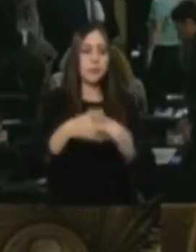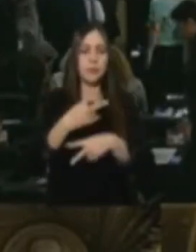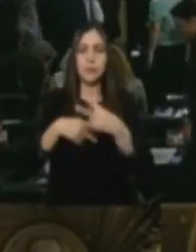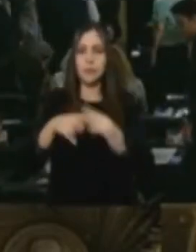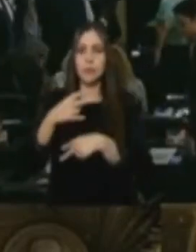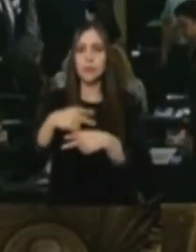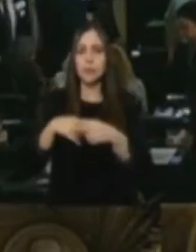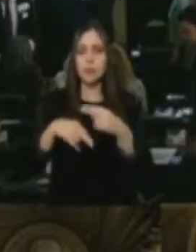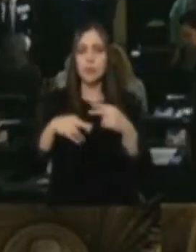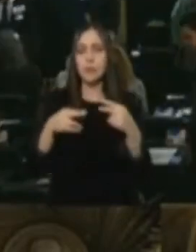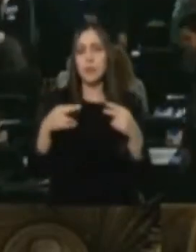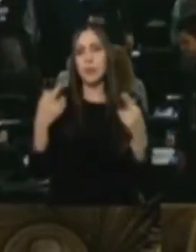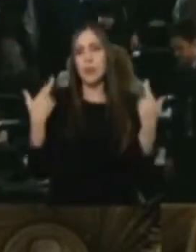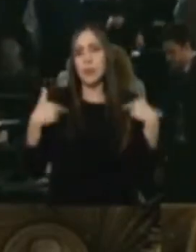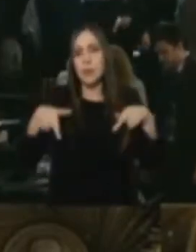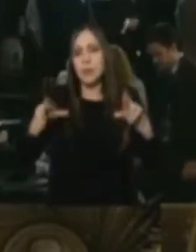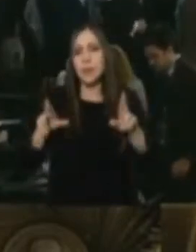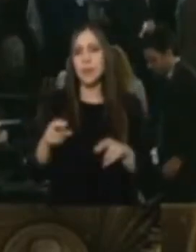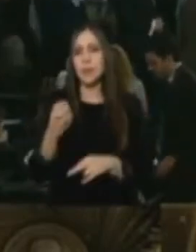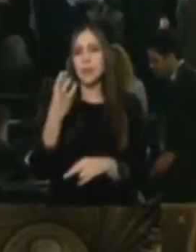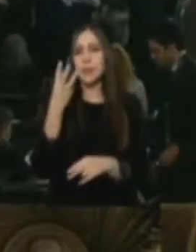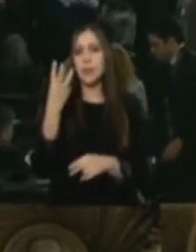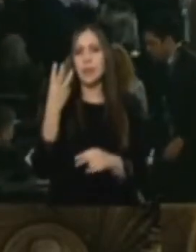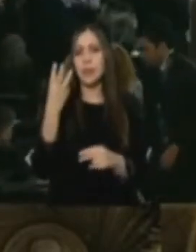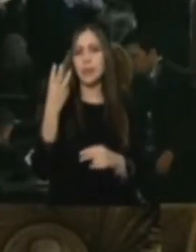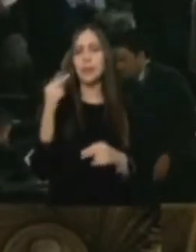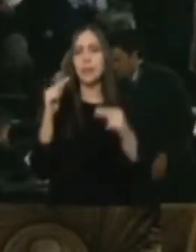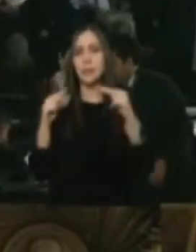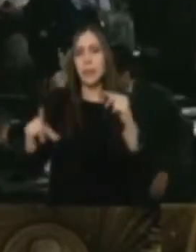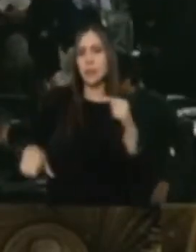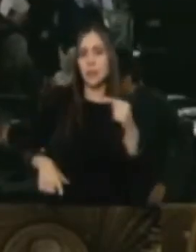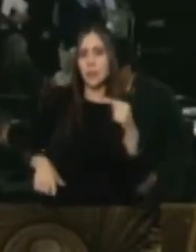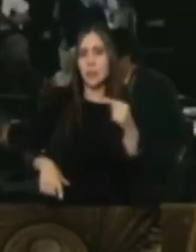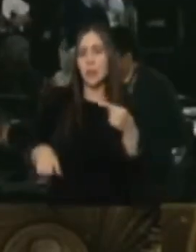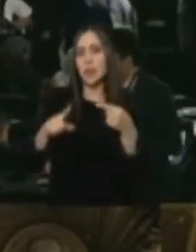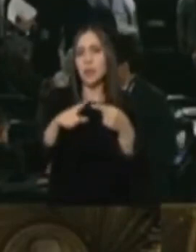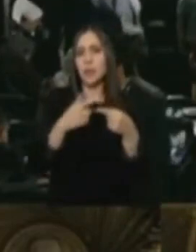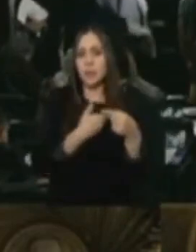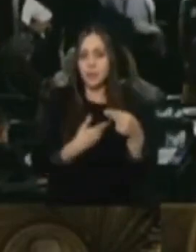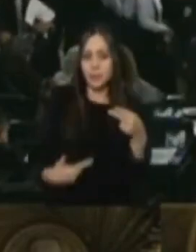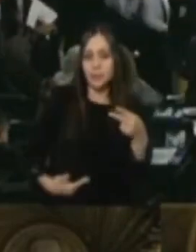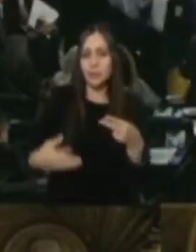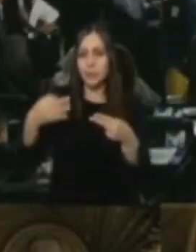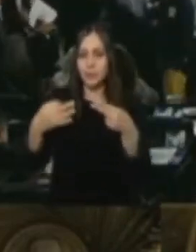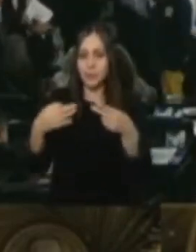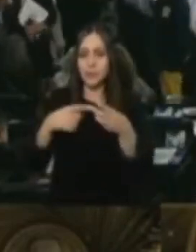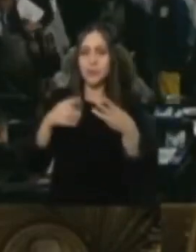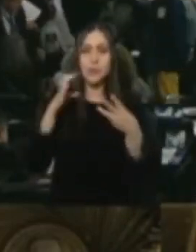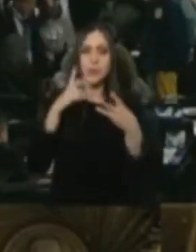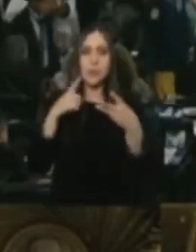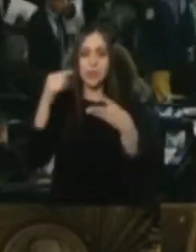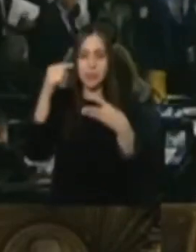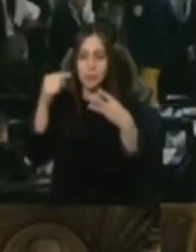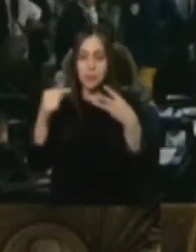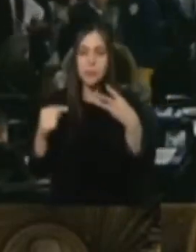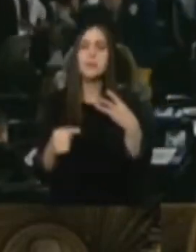tres poderes de la Unión, se estará reanudando los trabajos del día de hoy en un formato